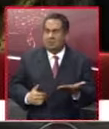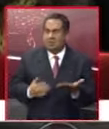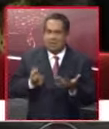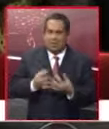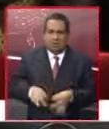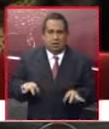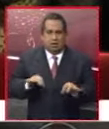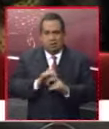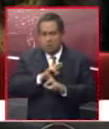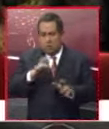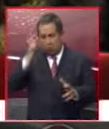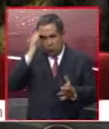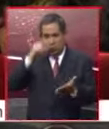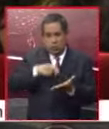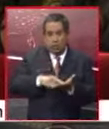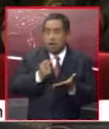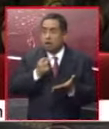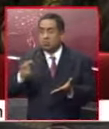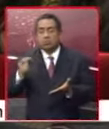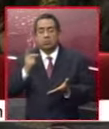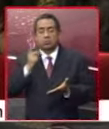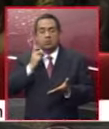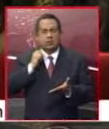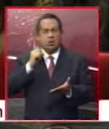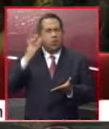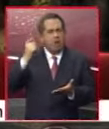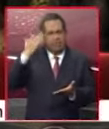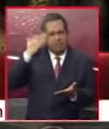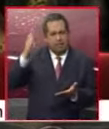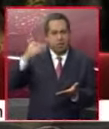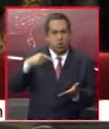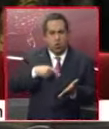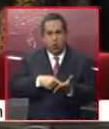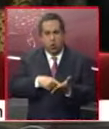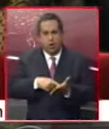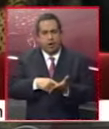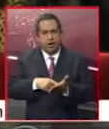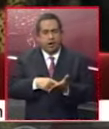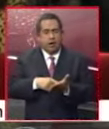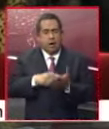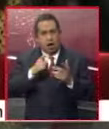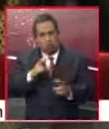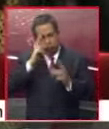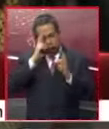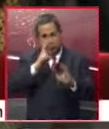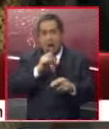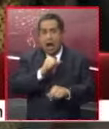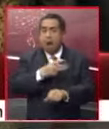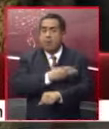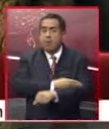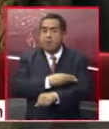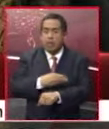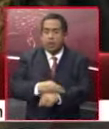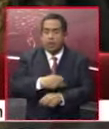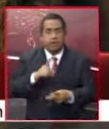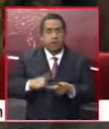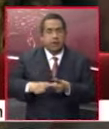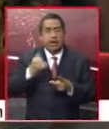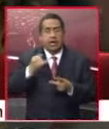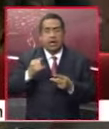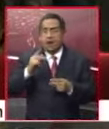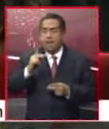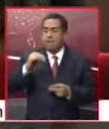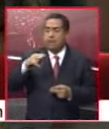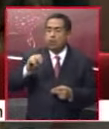el reconocimiento que hacen los legisladores en aquel tiempo a don Francisco I. Madero y José María Pino